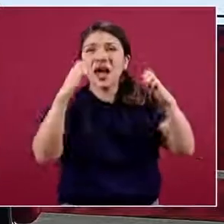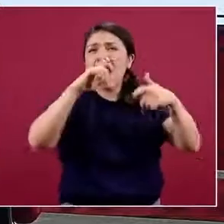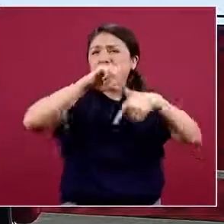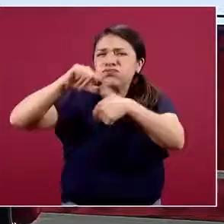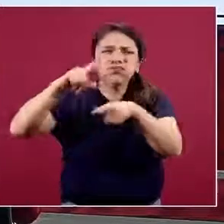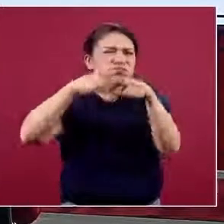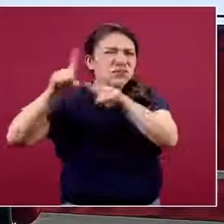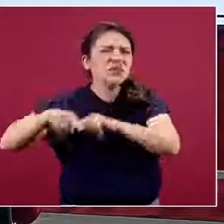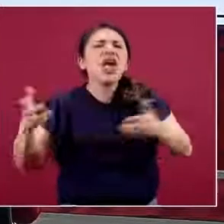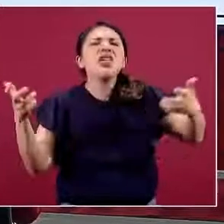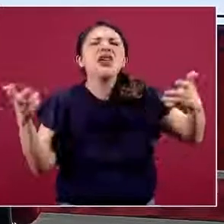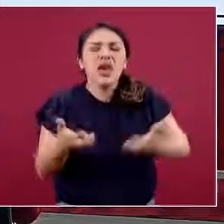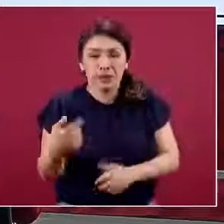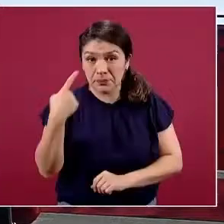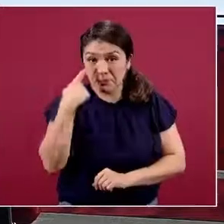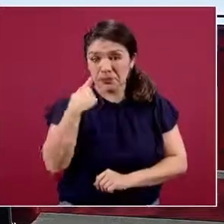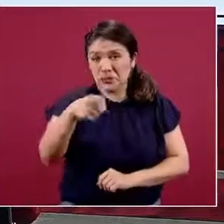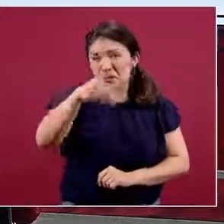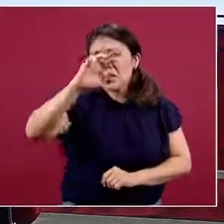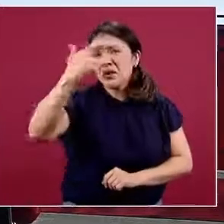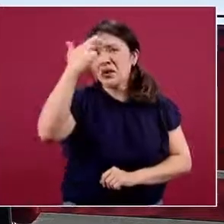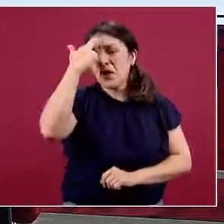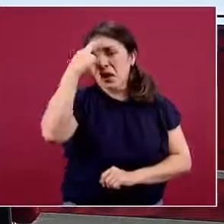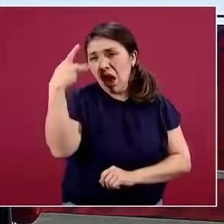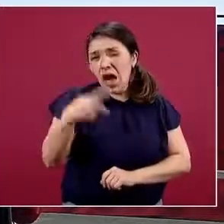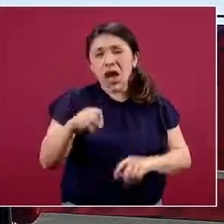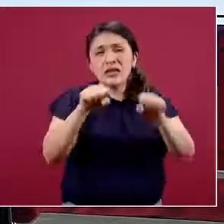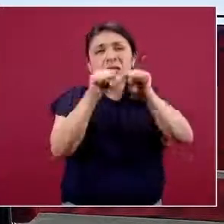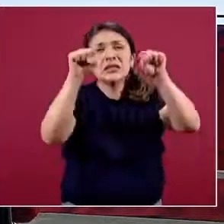desastres. Recordemos que nuestro sistema